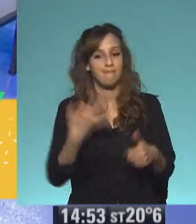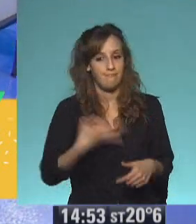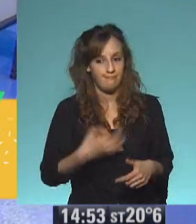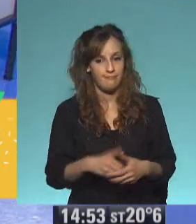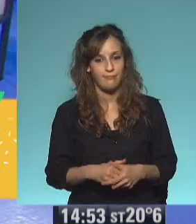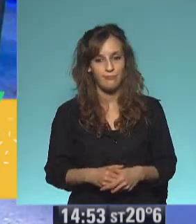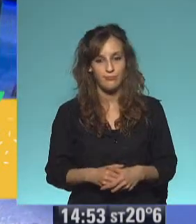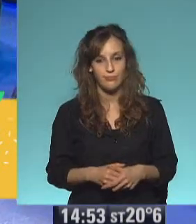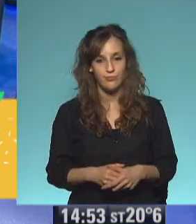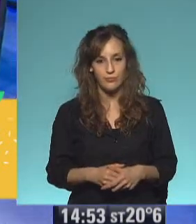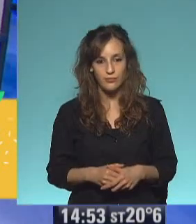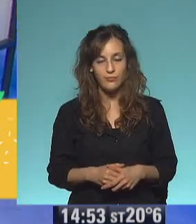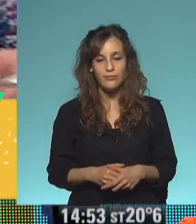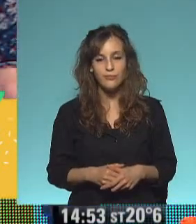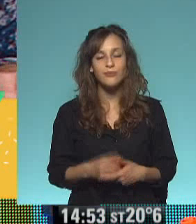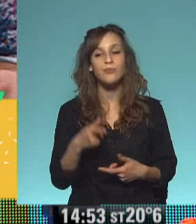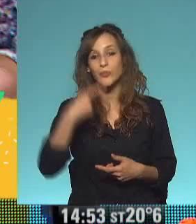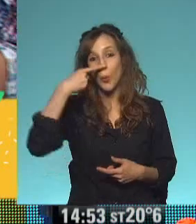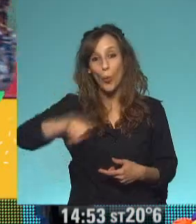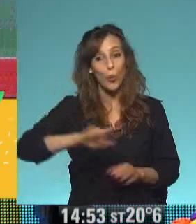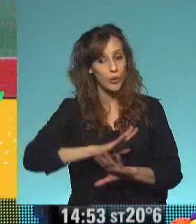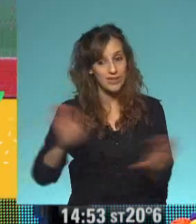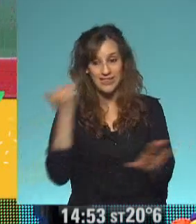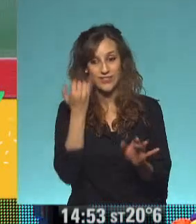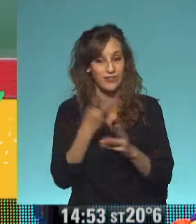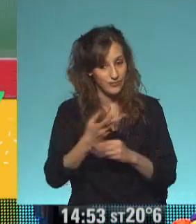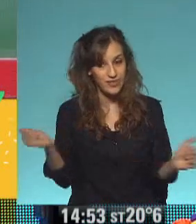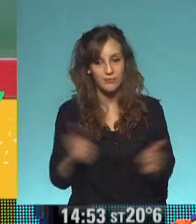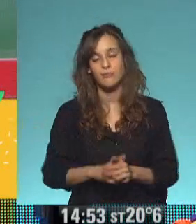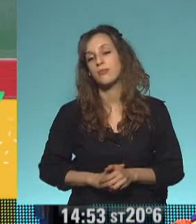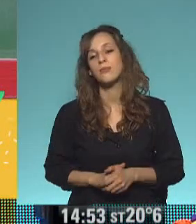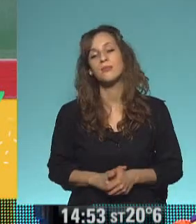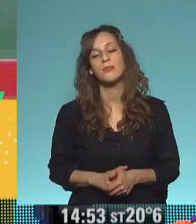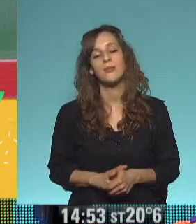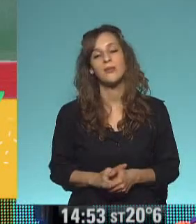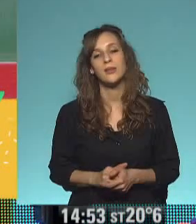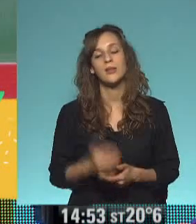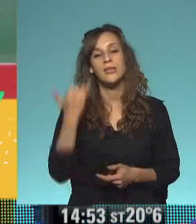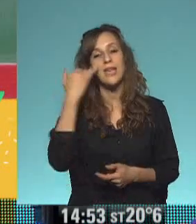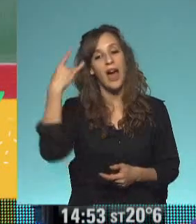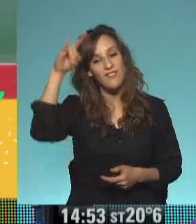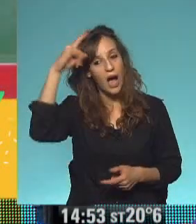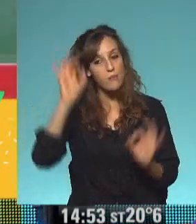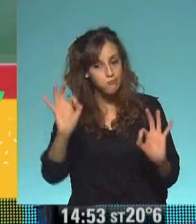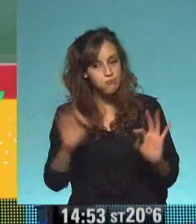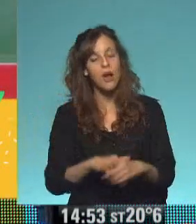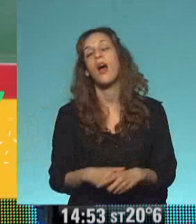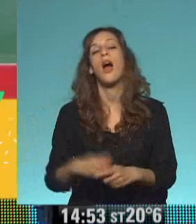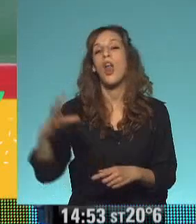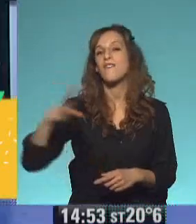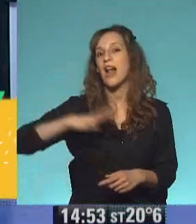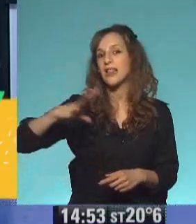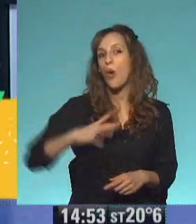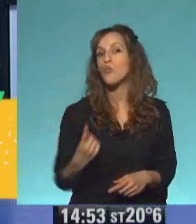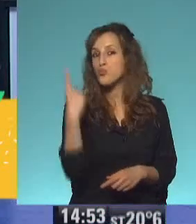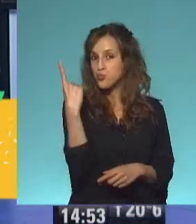chiva. Creo que es la última, ¿eh? No, bueno, vamos, vamos, vamos. Ya dijimos la vaca, nos queda el hombre nada más. Podemos, así que va